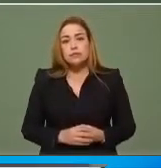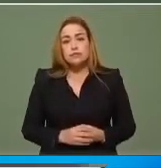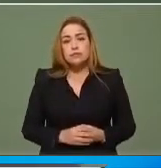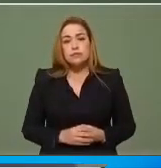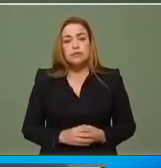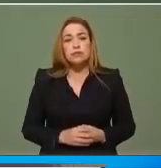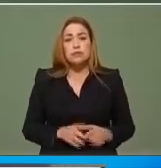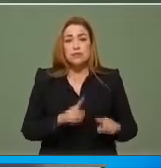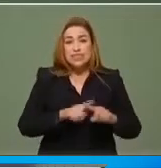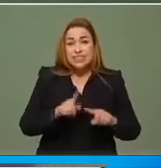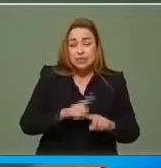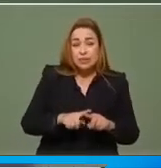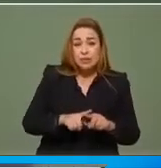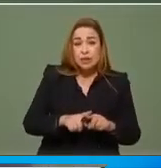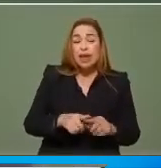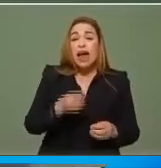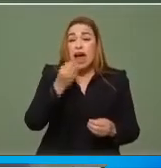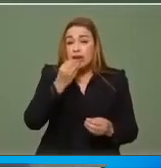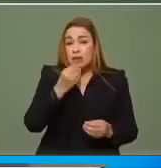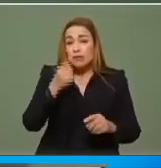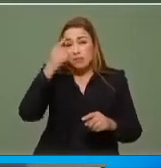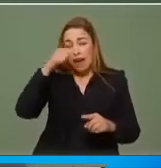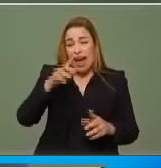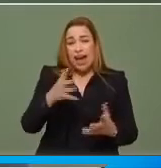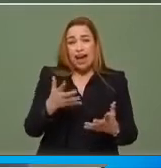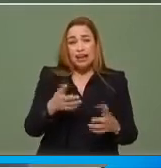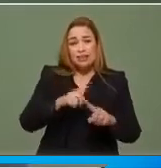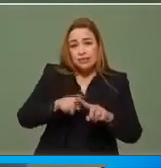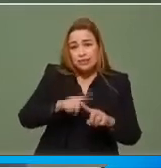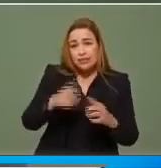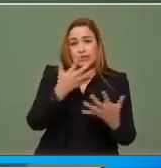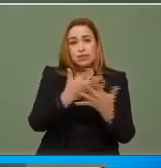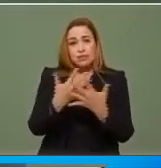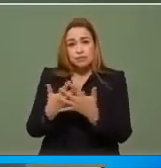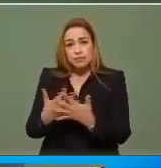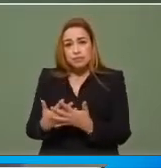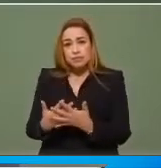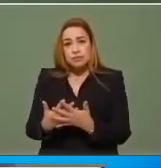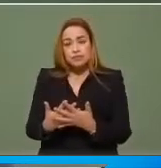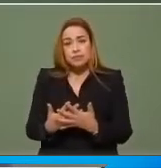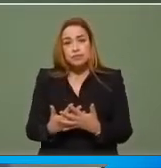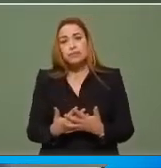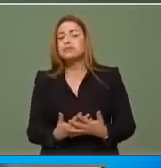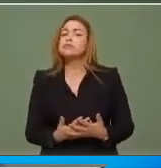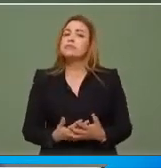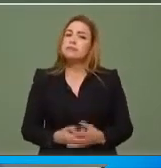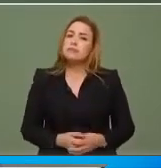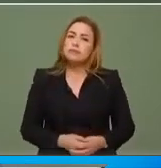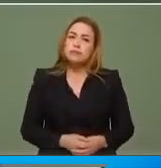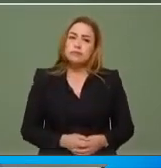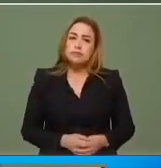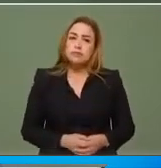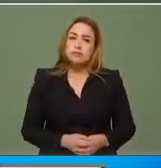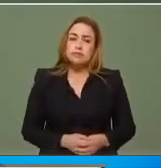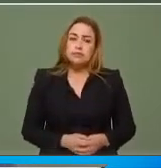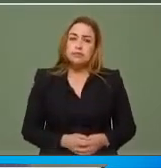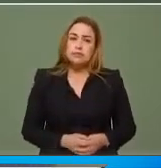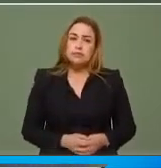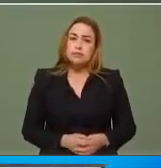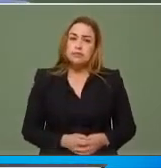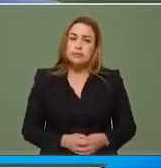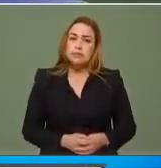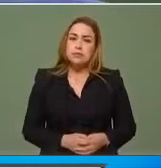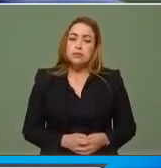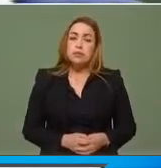penales federales. Se está revisando el área de compras al interior de los penales y en general en todo el gobierno, para que se realicen